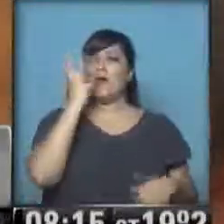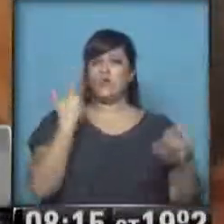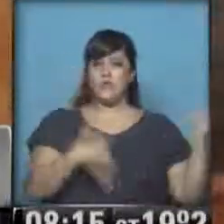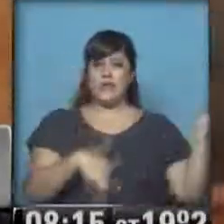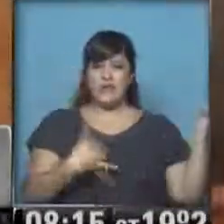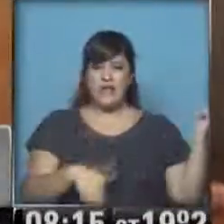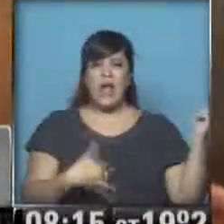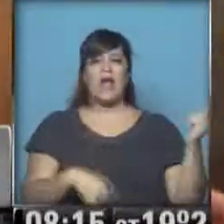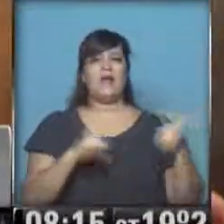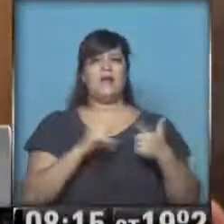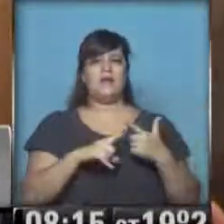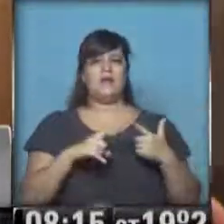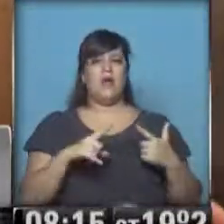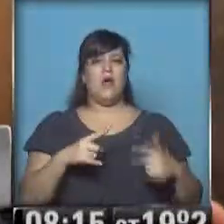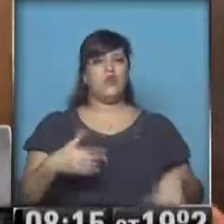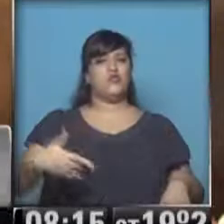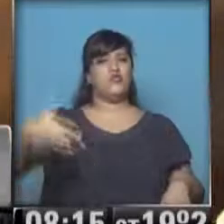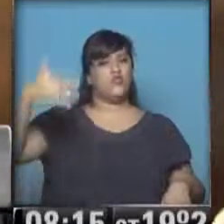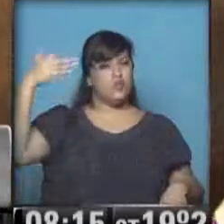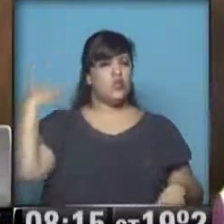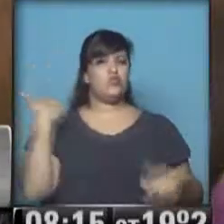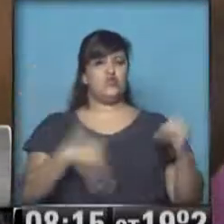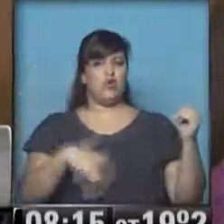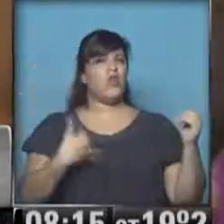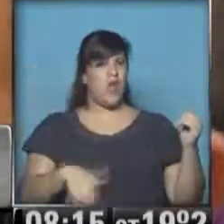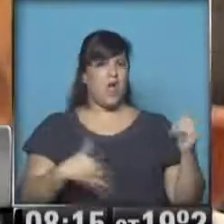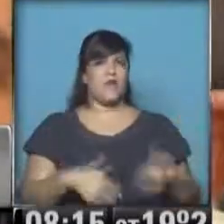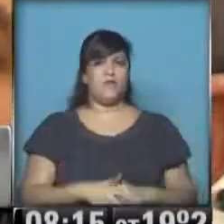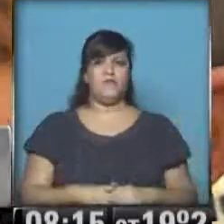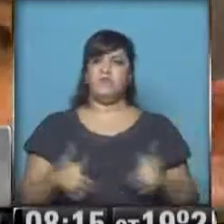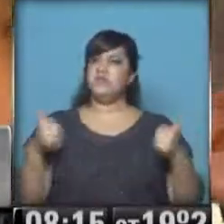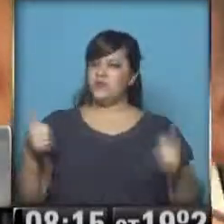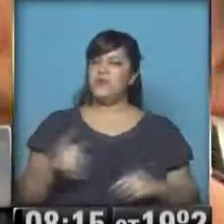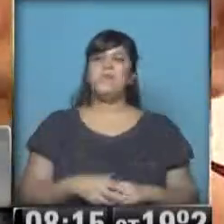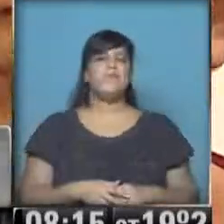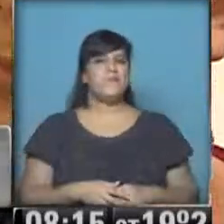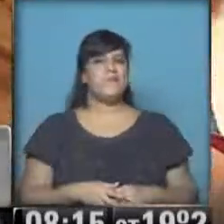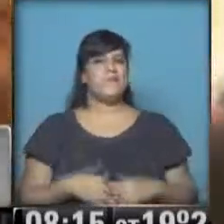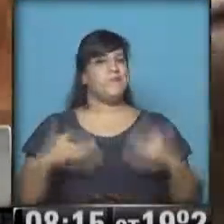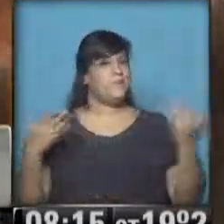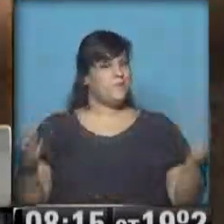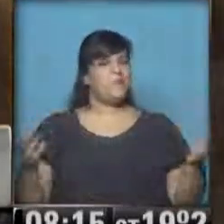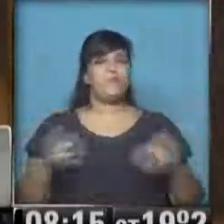todo. Hace mucho que toco la guitarra. Ah, muy bien, muy bien. Bueno, chicos,